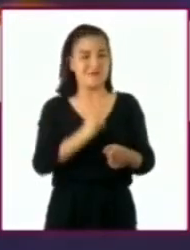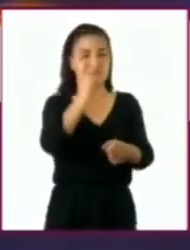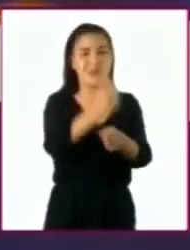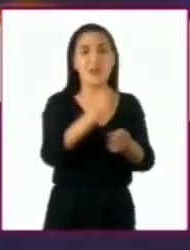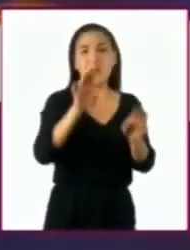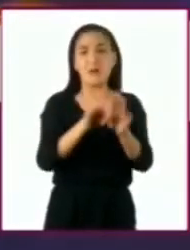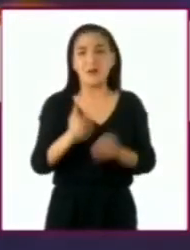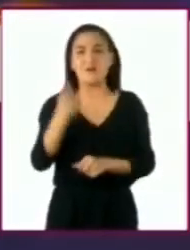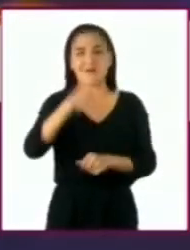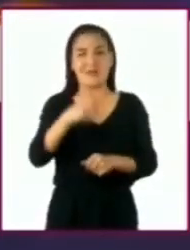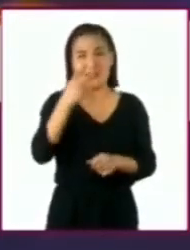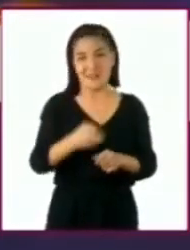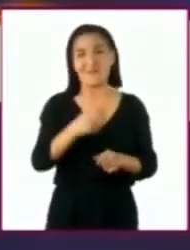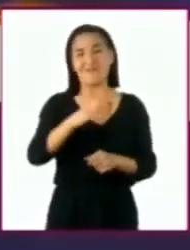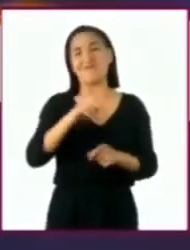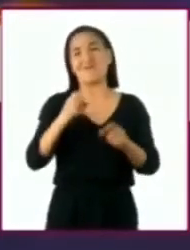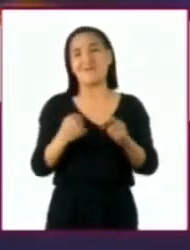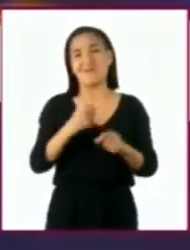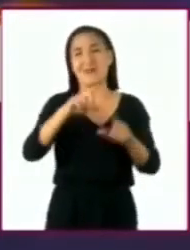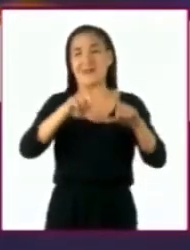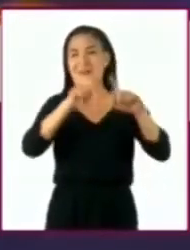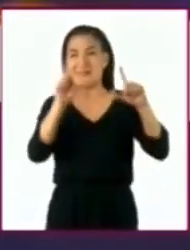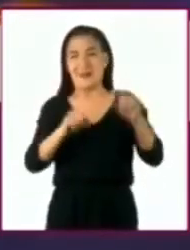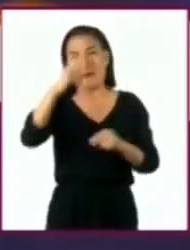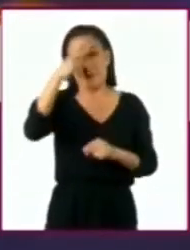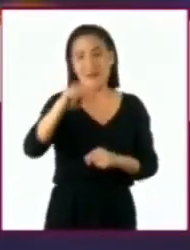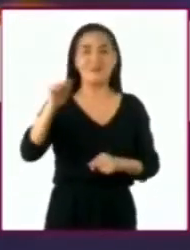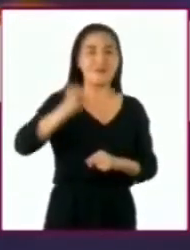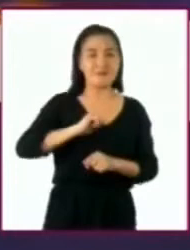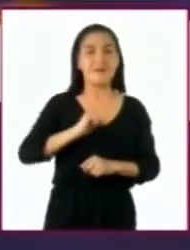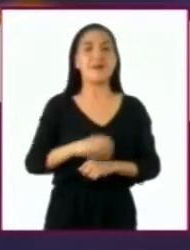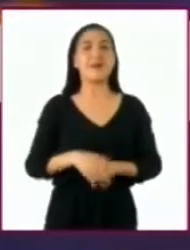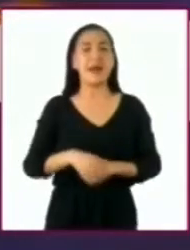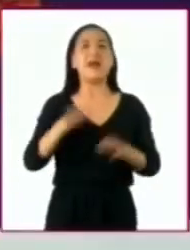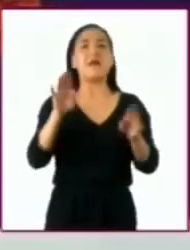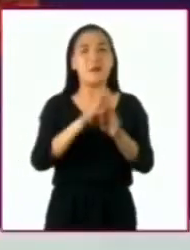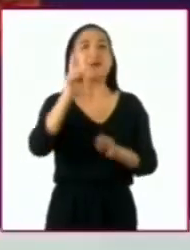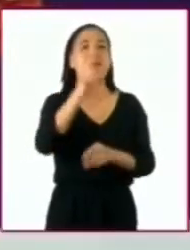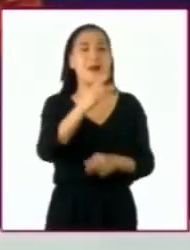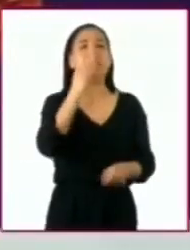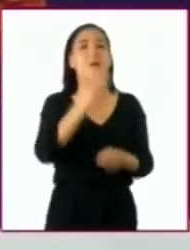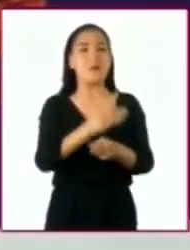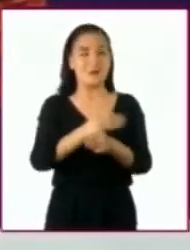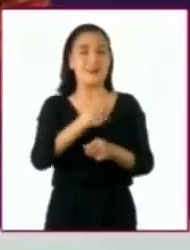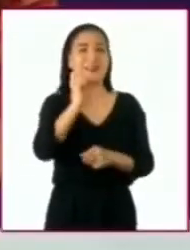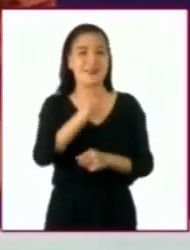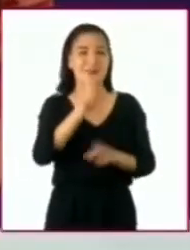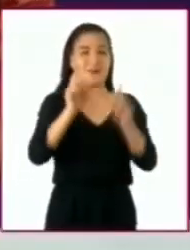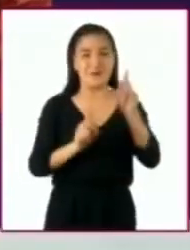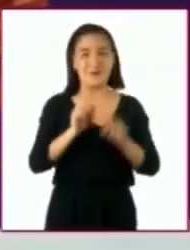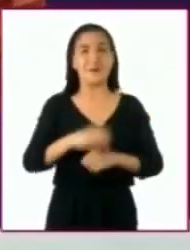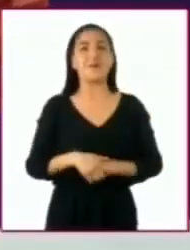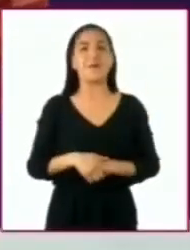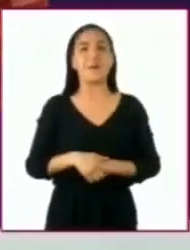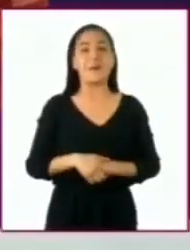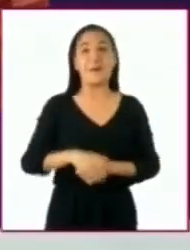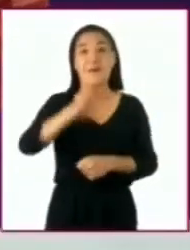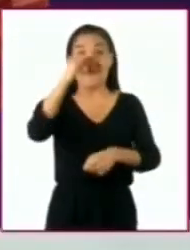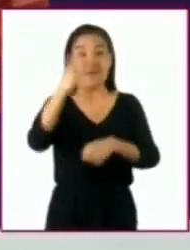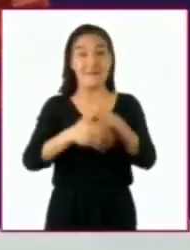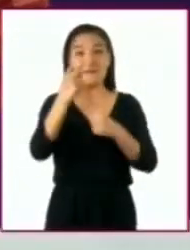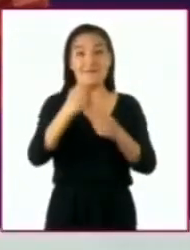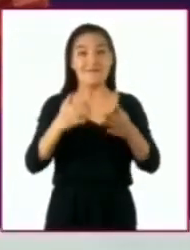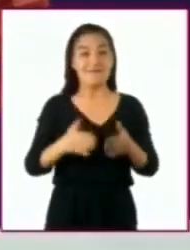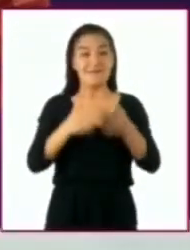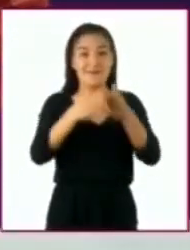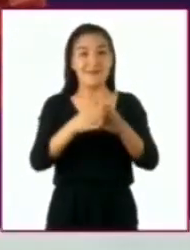Nueva España? Bien, comencemos a disipar esta duda. Al término de la conquista de